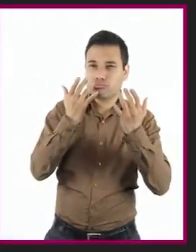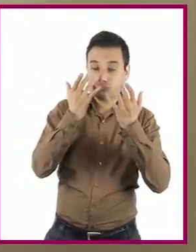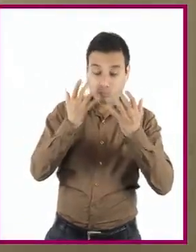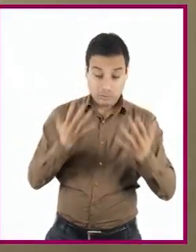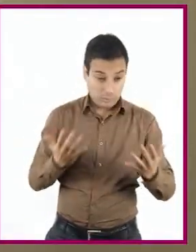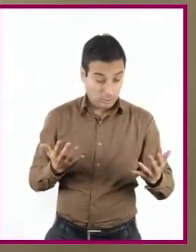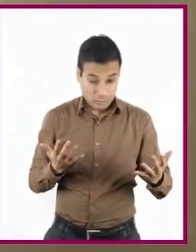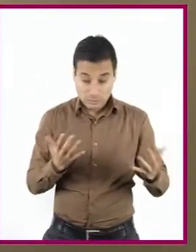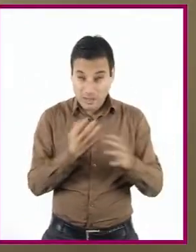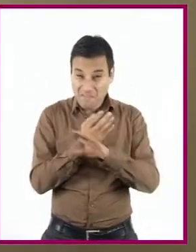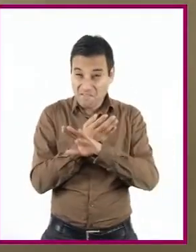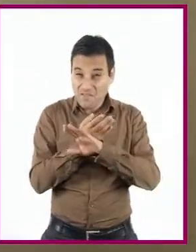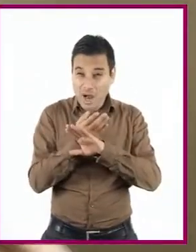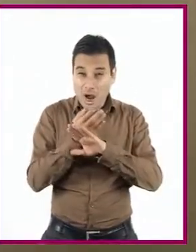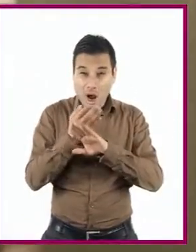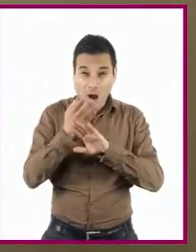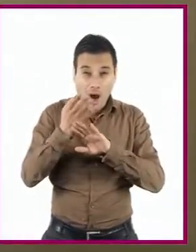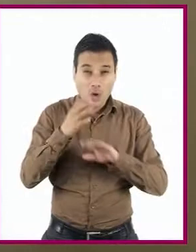mano.